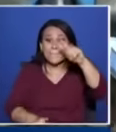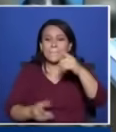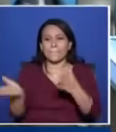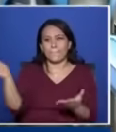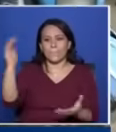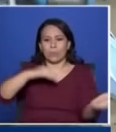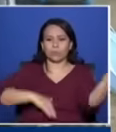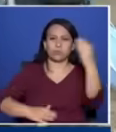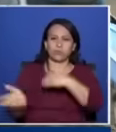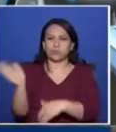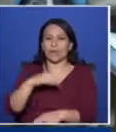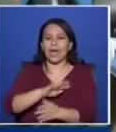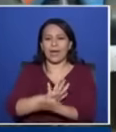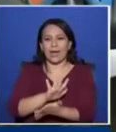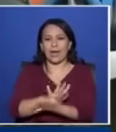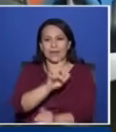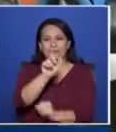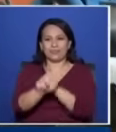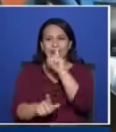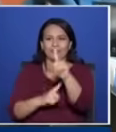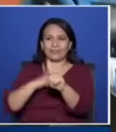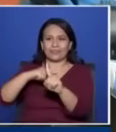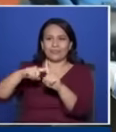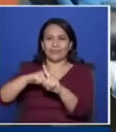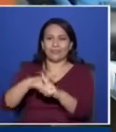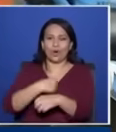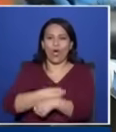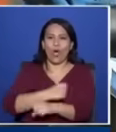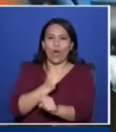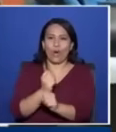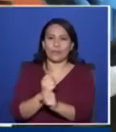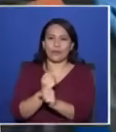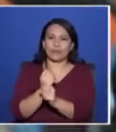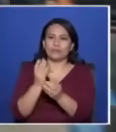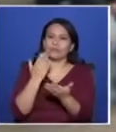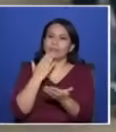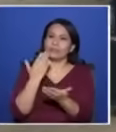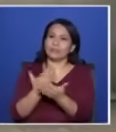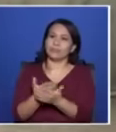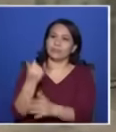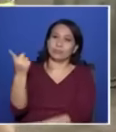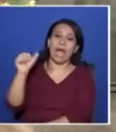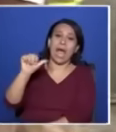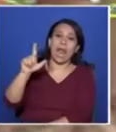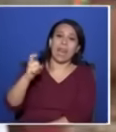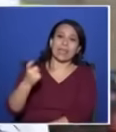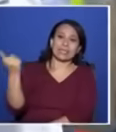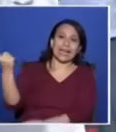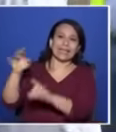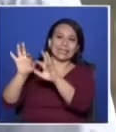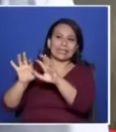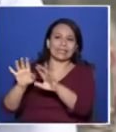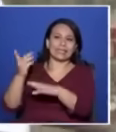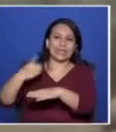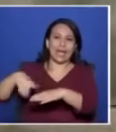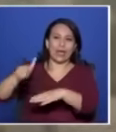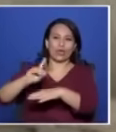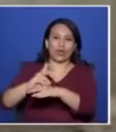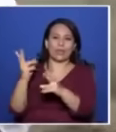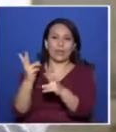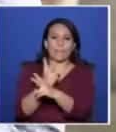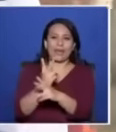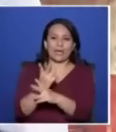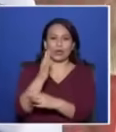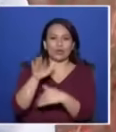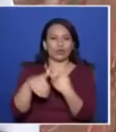la ciudadanía pueda estar tranquila y conforme con la obra que se está realizando. Bueno, muchas gracias a Alex Anchundia de la Dirección de Riesgos del